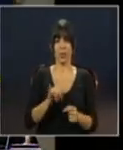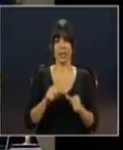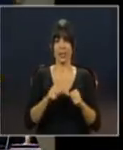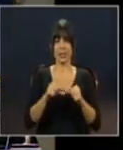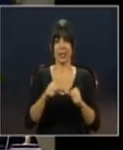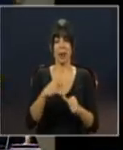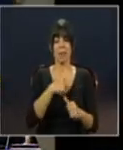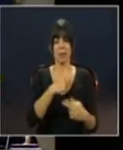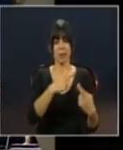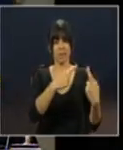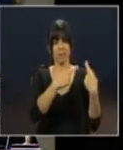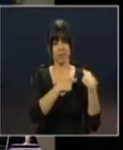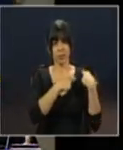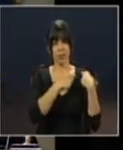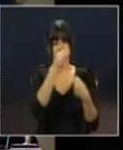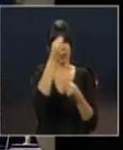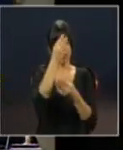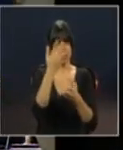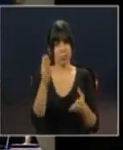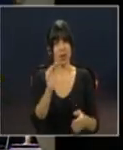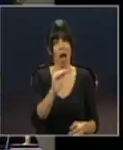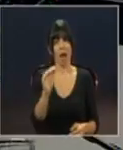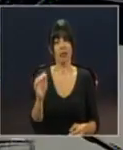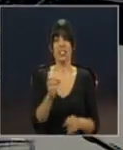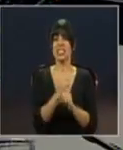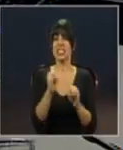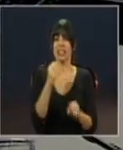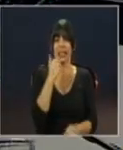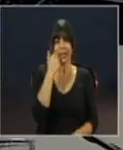responsabilidad decirlo sin timidez.